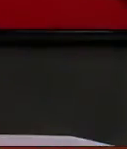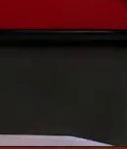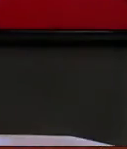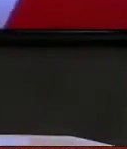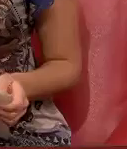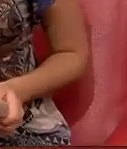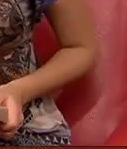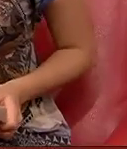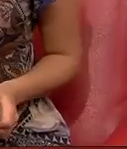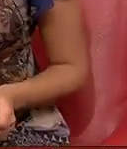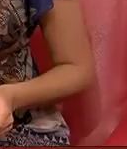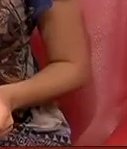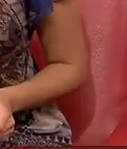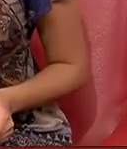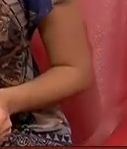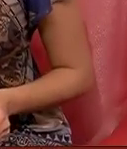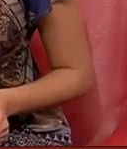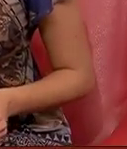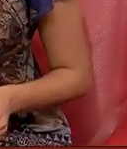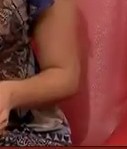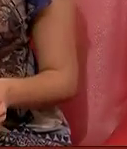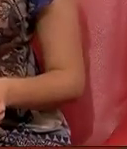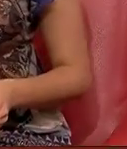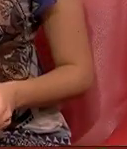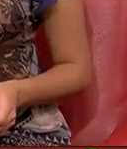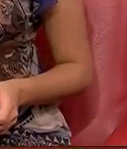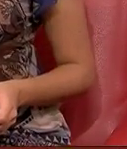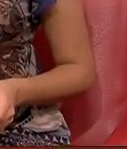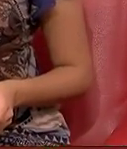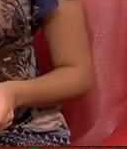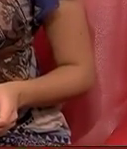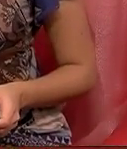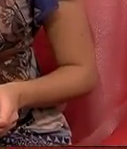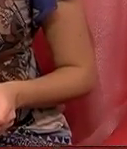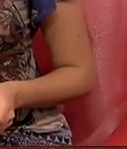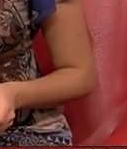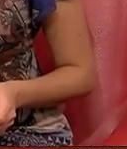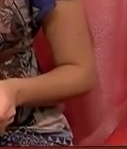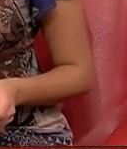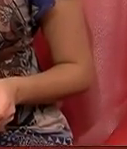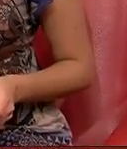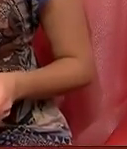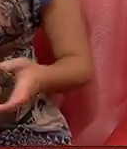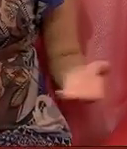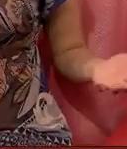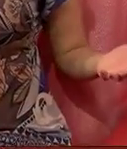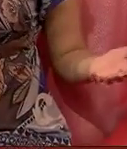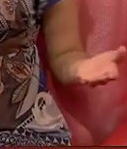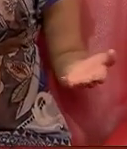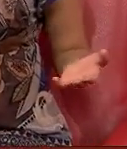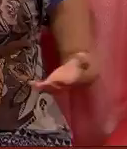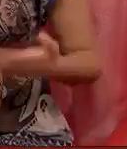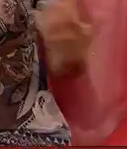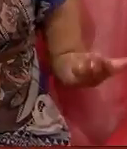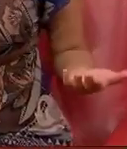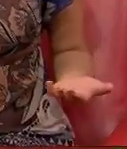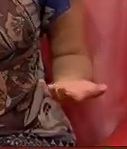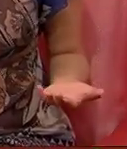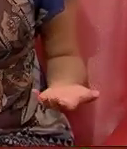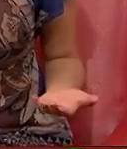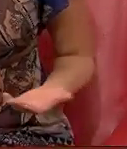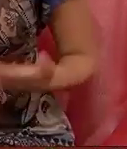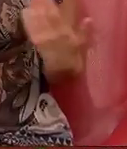Ana. Muy buenos días, Omar, Pati. Qué gusto me da, como siempre, saludarlos esta mañana. Y pues este universo que ya no